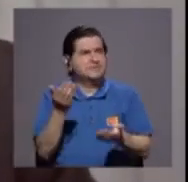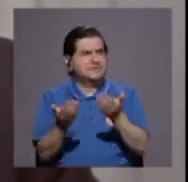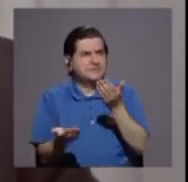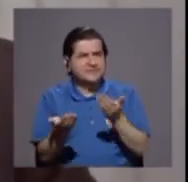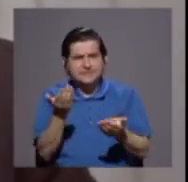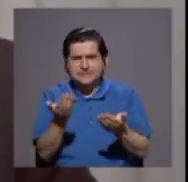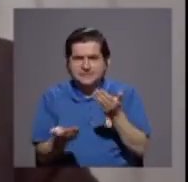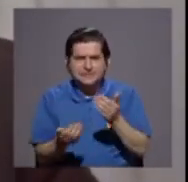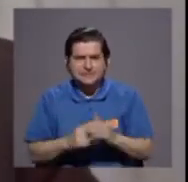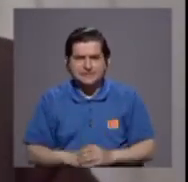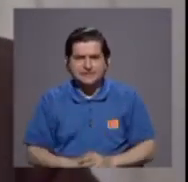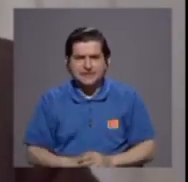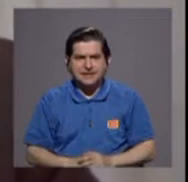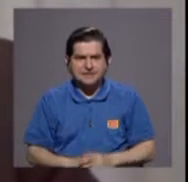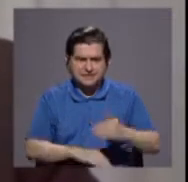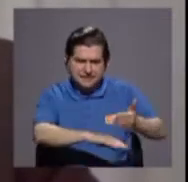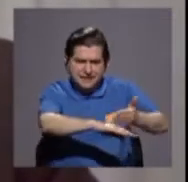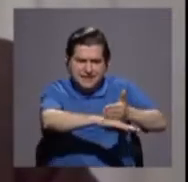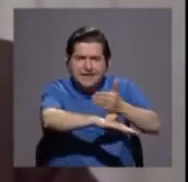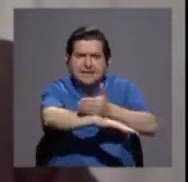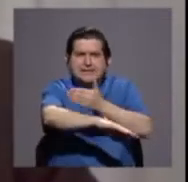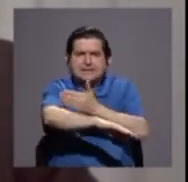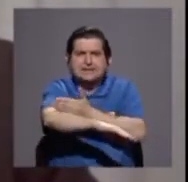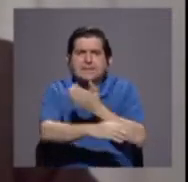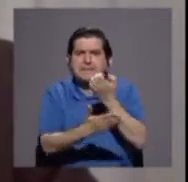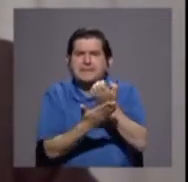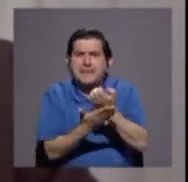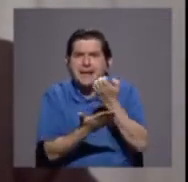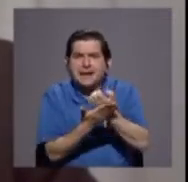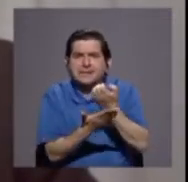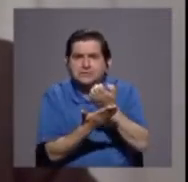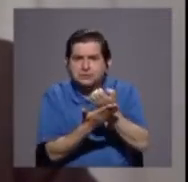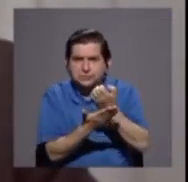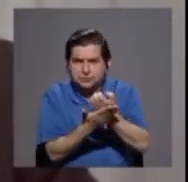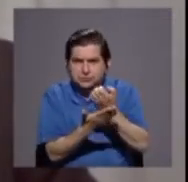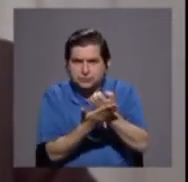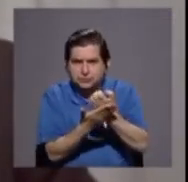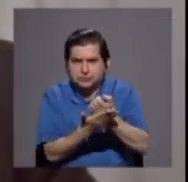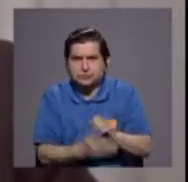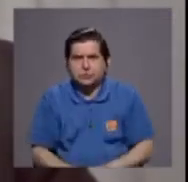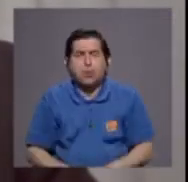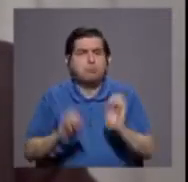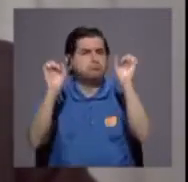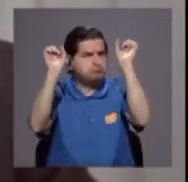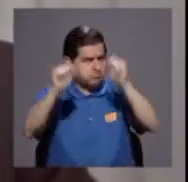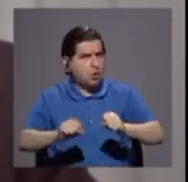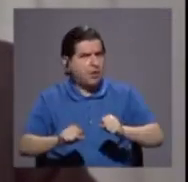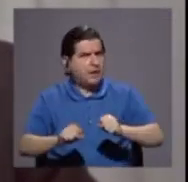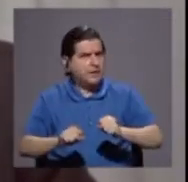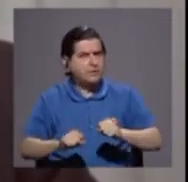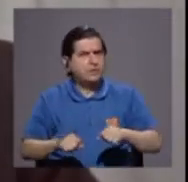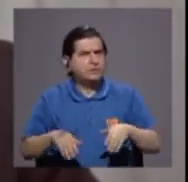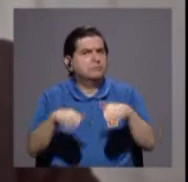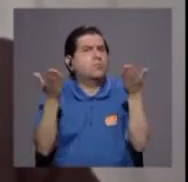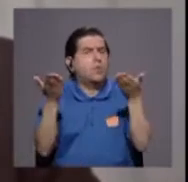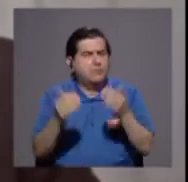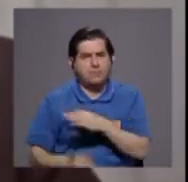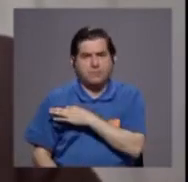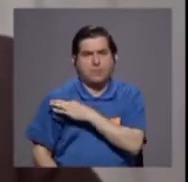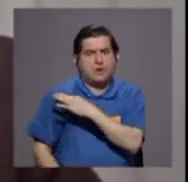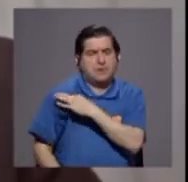otra forma en que el crecimiento económico es posible es